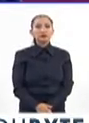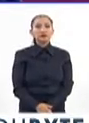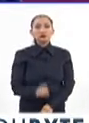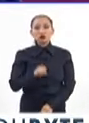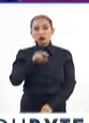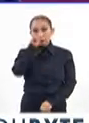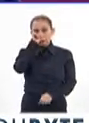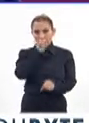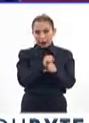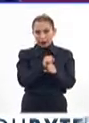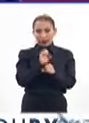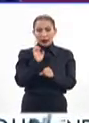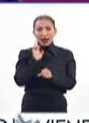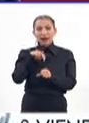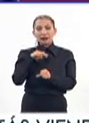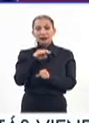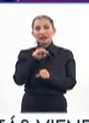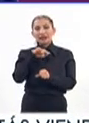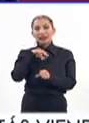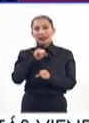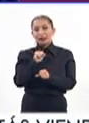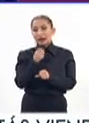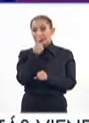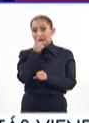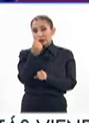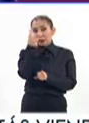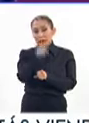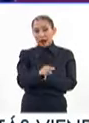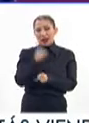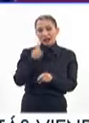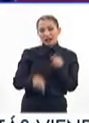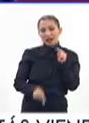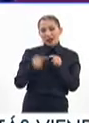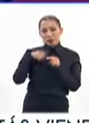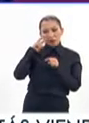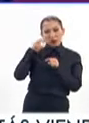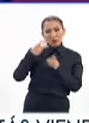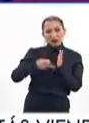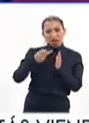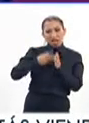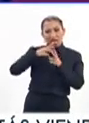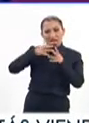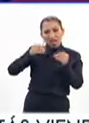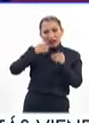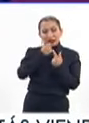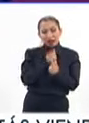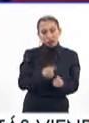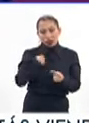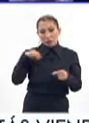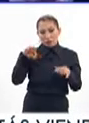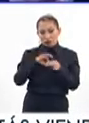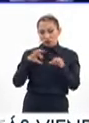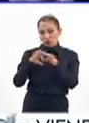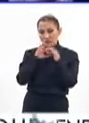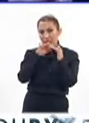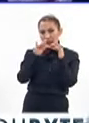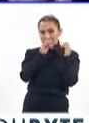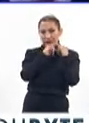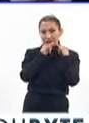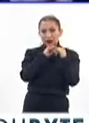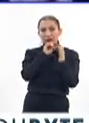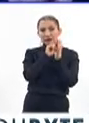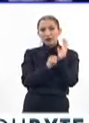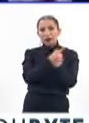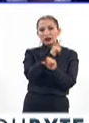El subsecretario Encinas indicó que para contrarrestar el creciente número de desapariciones infantiles se establecerán alianzas con instituciones como el